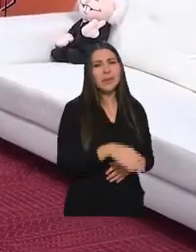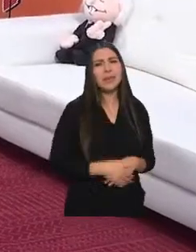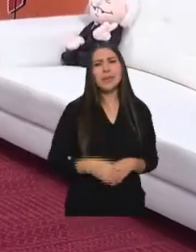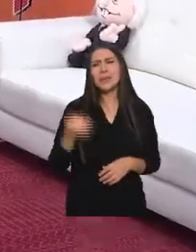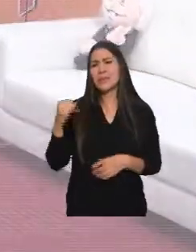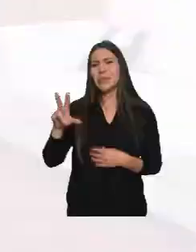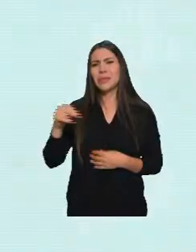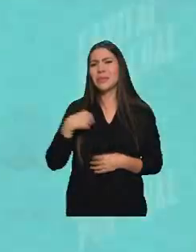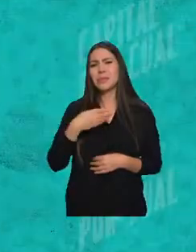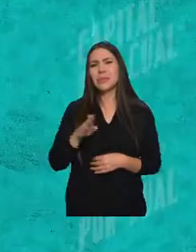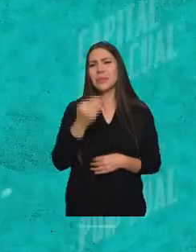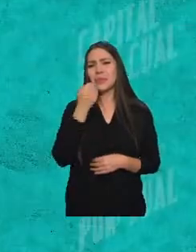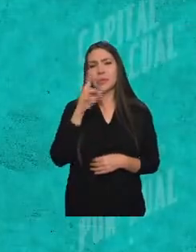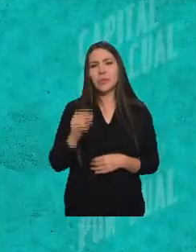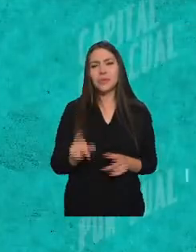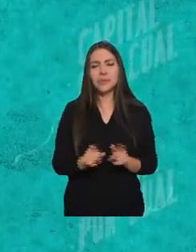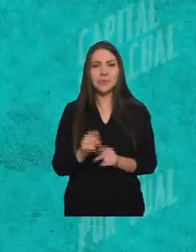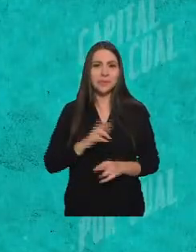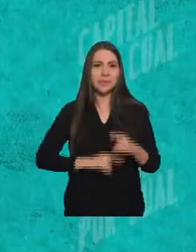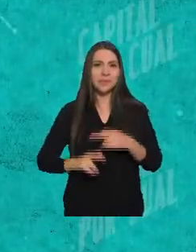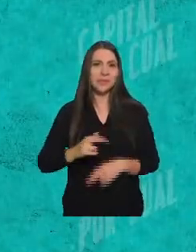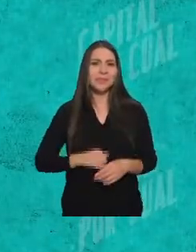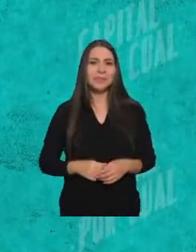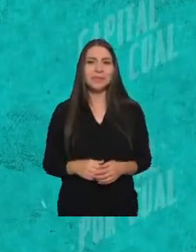no, si ni como pescado.